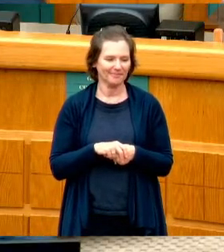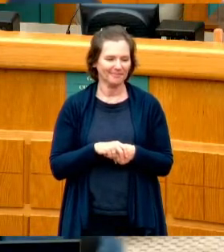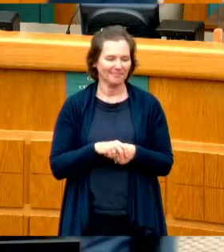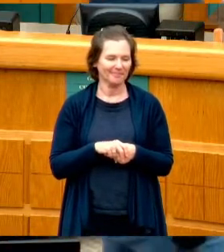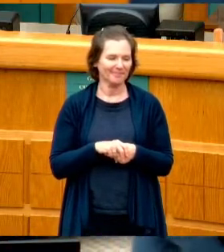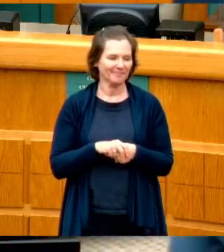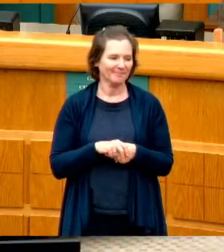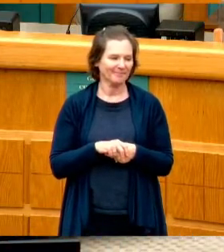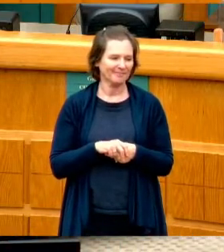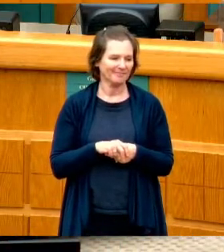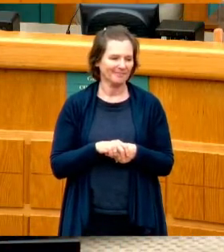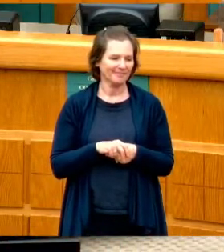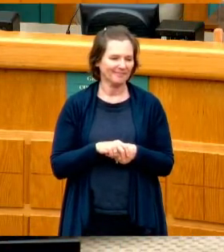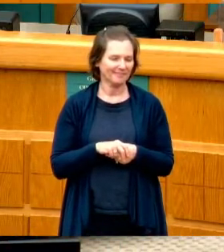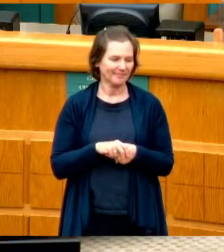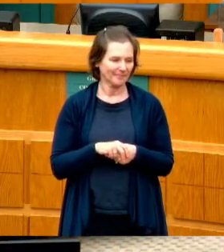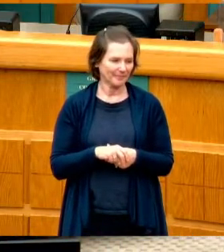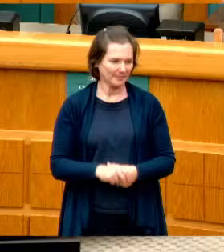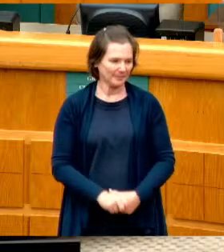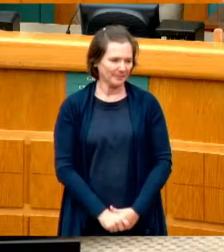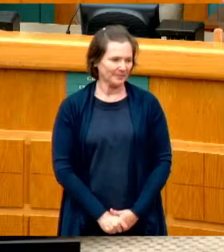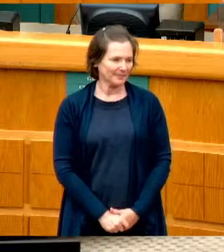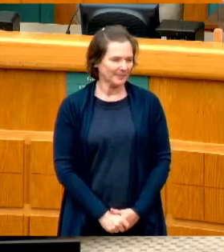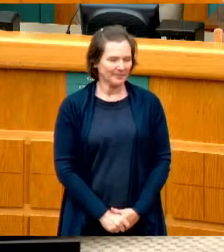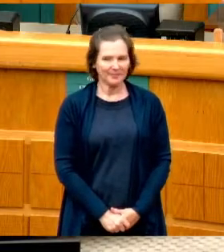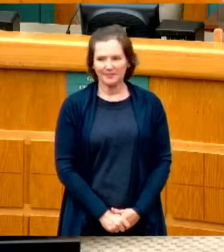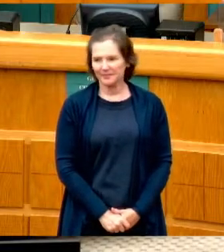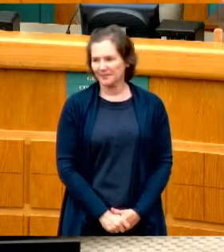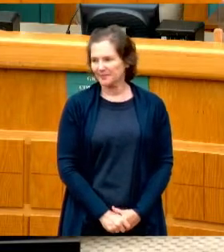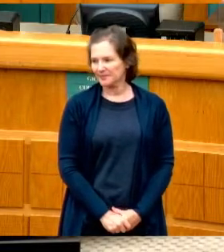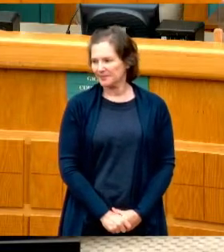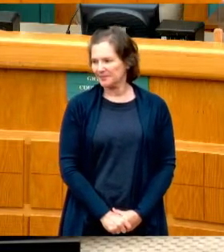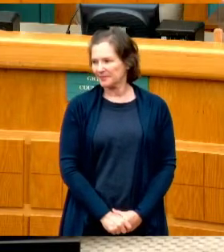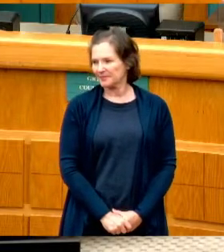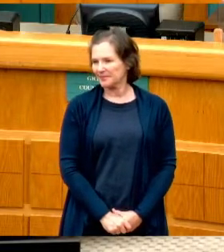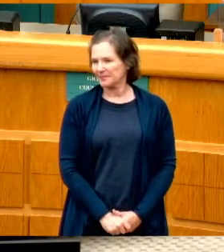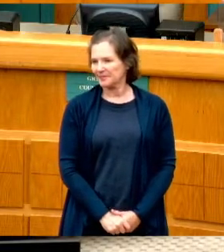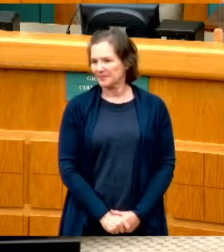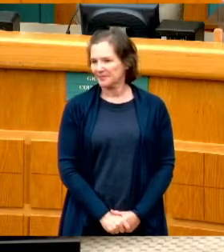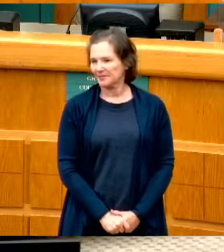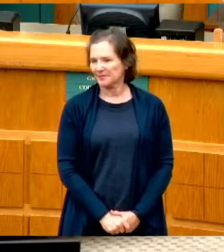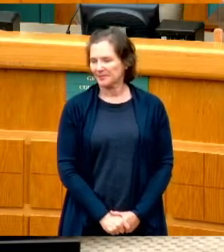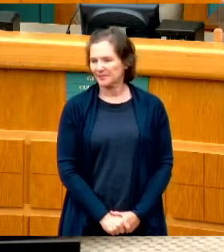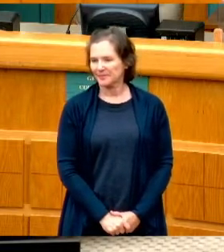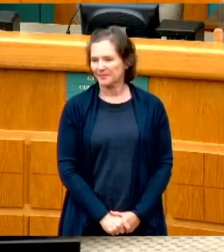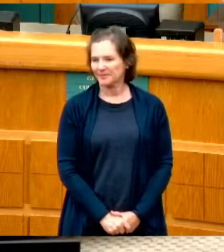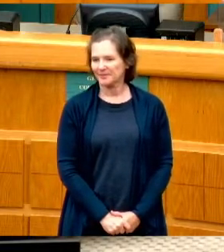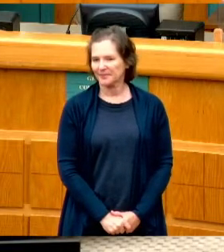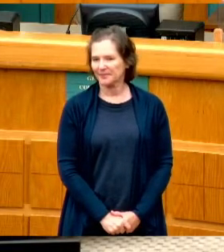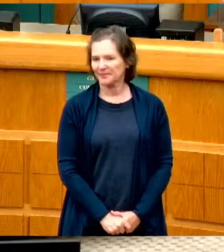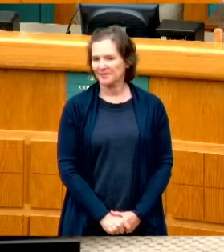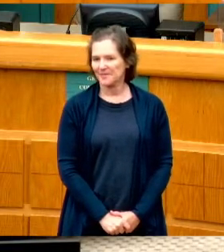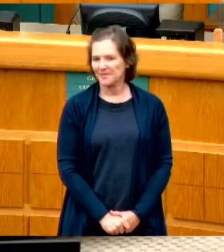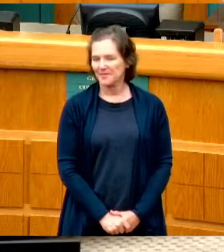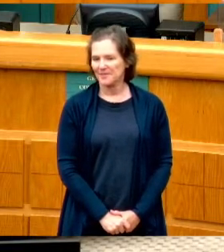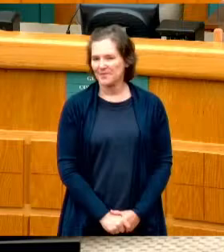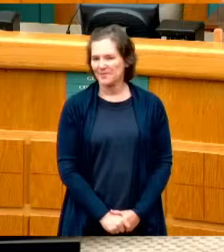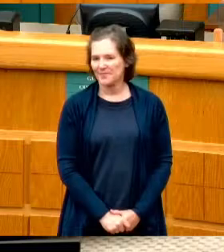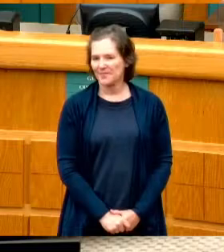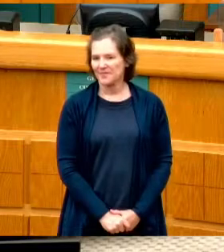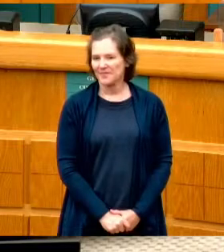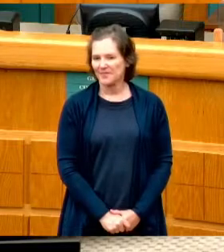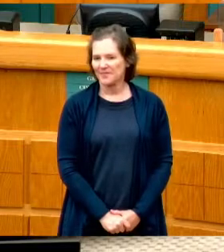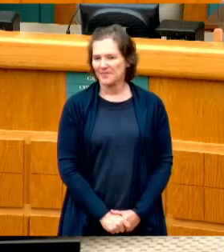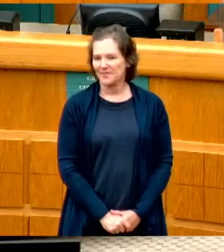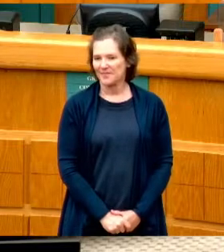1,000 millones para fines de este año. Esta semana se van a llevar a cabo 4 clínicas de vacunación COVID-19 en donde se van a administrar